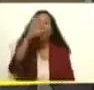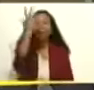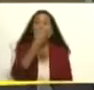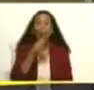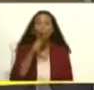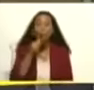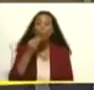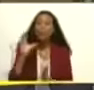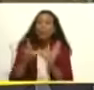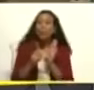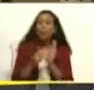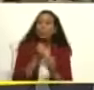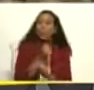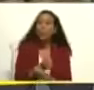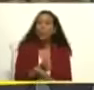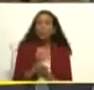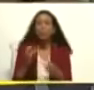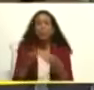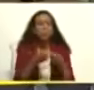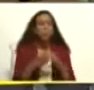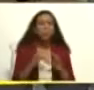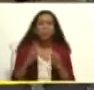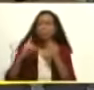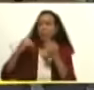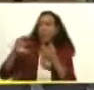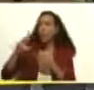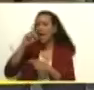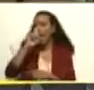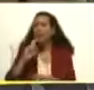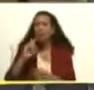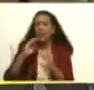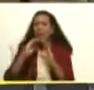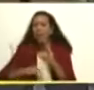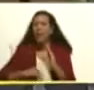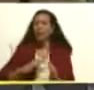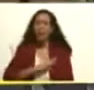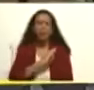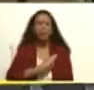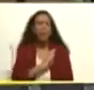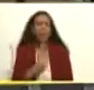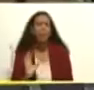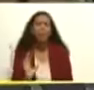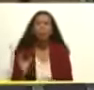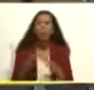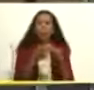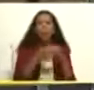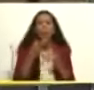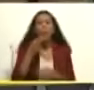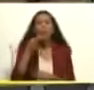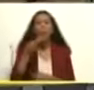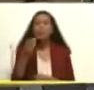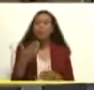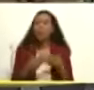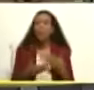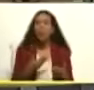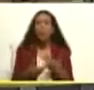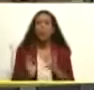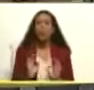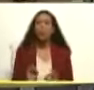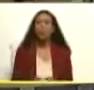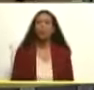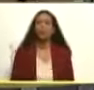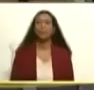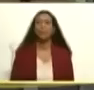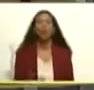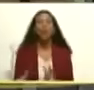pueblo en general. Sin distinción, presidente, ni de edad, ni de religión, ni de partido político, toda Venezuela, toda